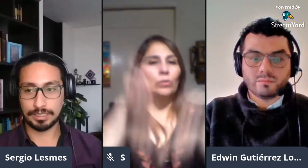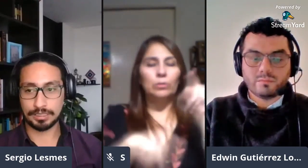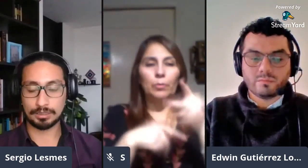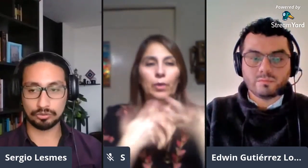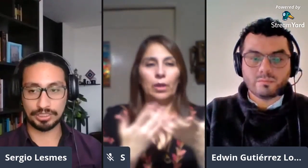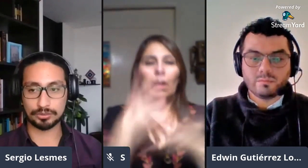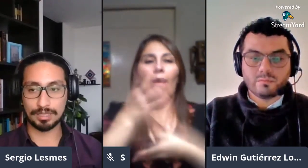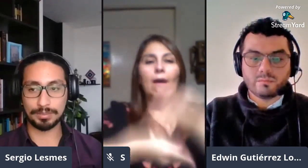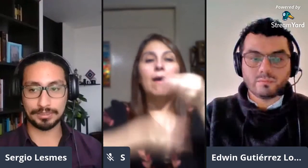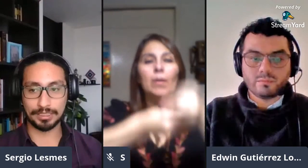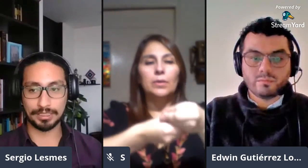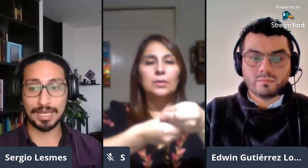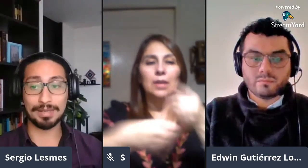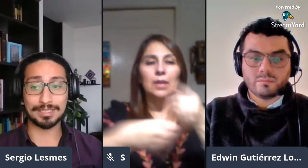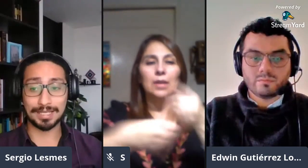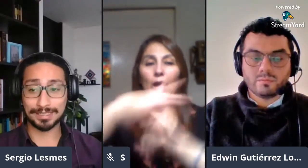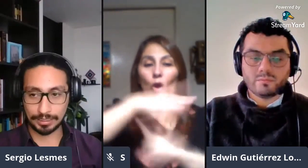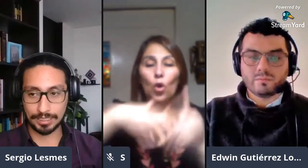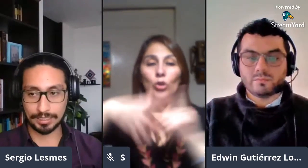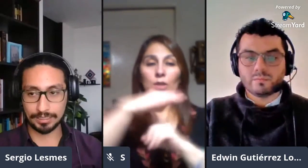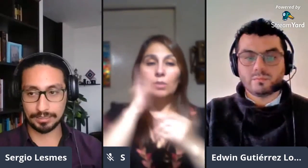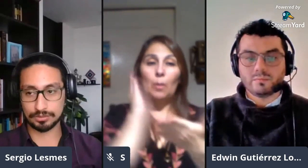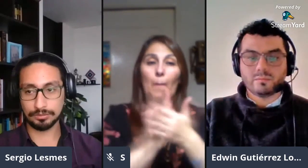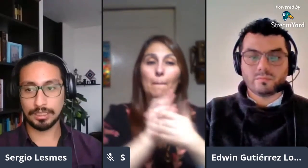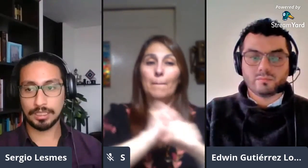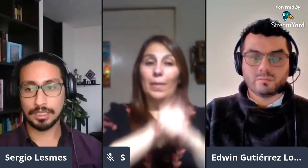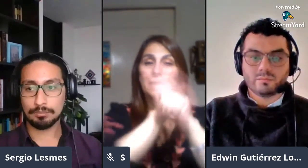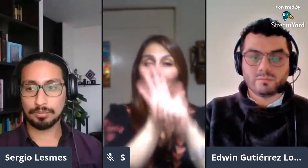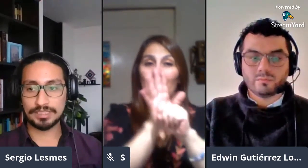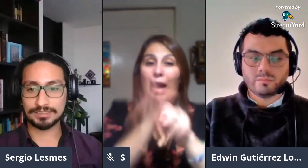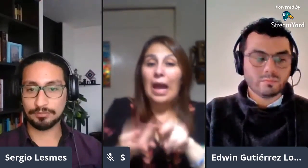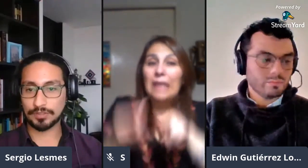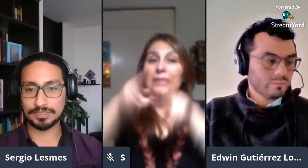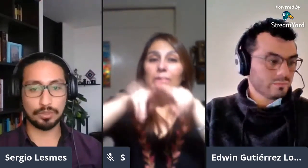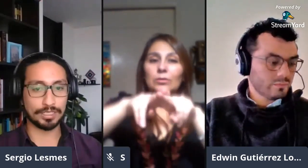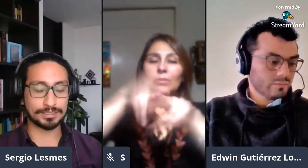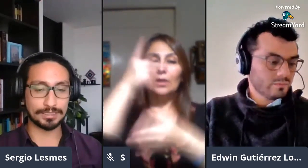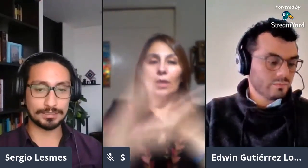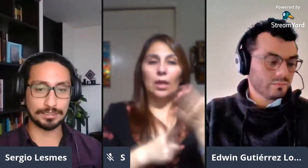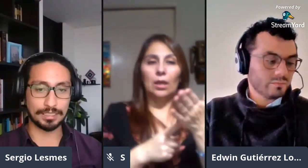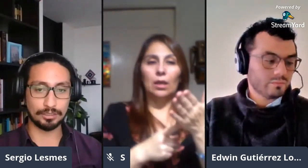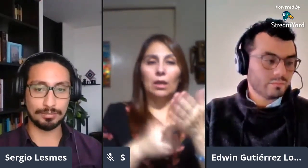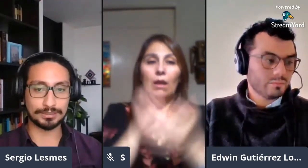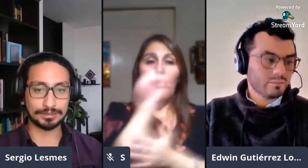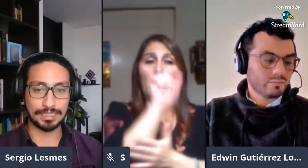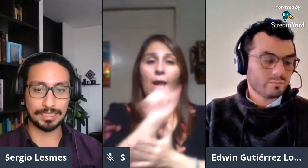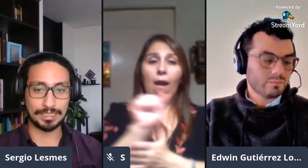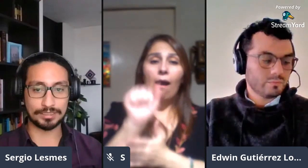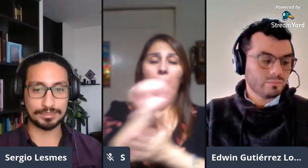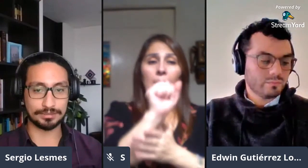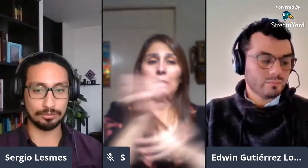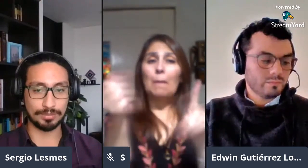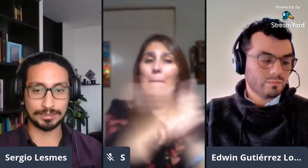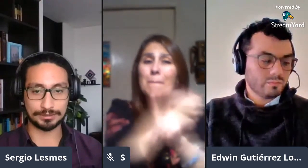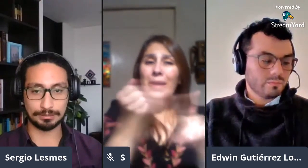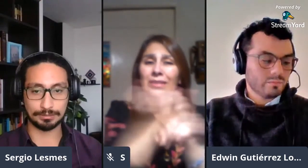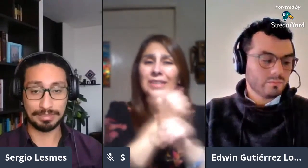pues en el contexto de la pandemia, además hay que sumarle a eso, pues las cifras de mujeres que han sido maltratadas o que están